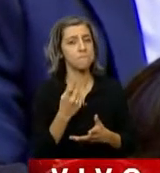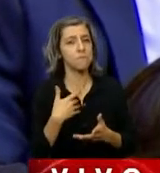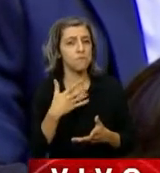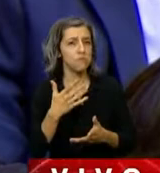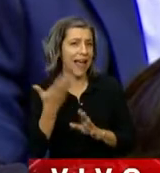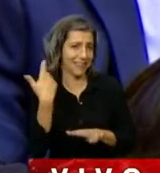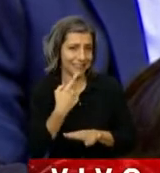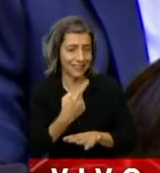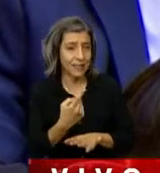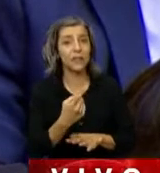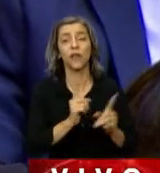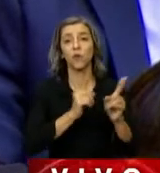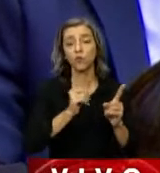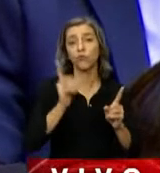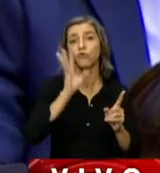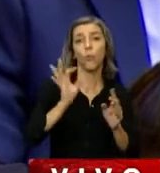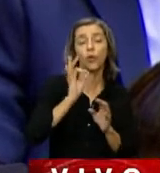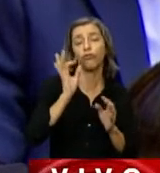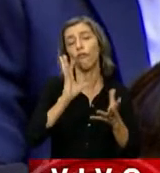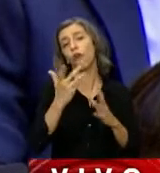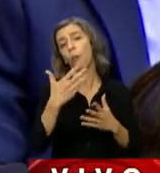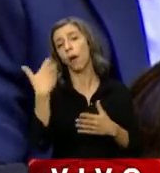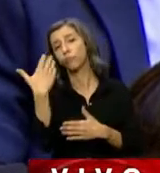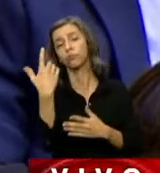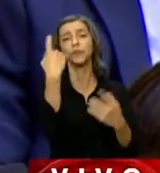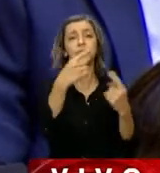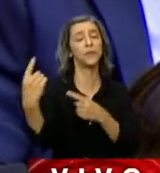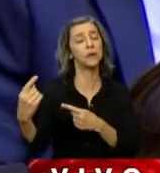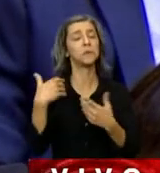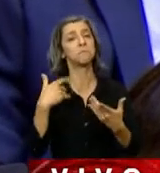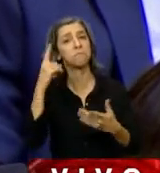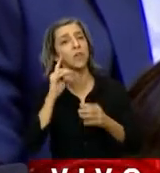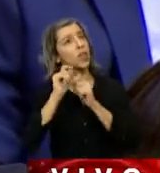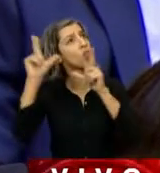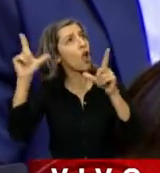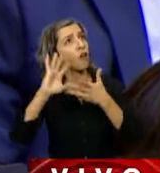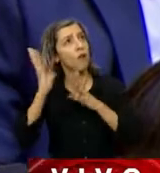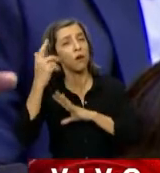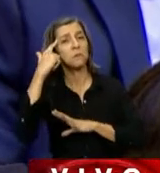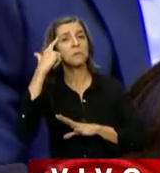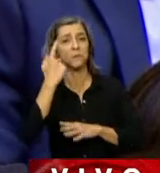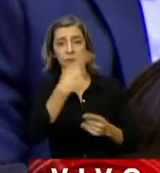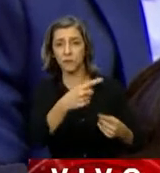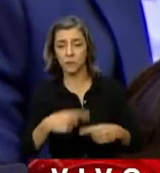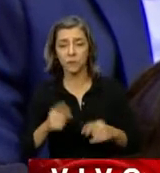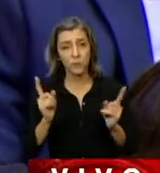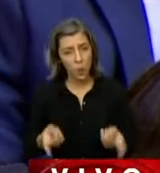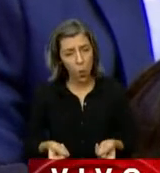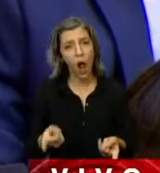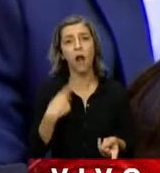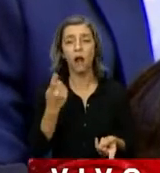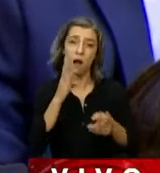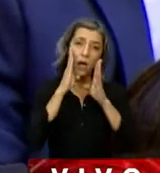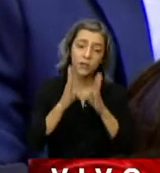atención aún las ideas diferenciadoras o las distinciones ideológicas. Y este es un tema muy particular, el de la